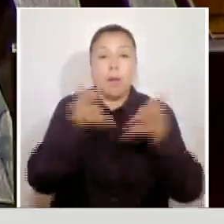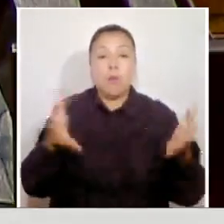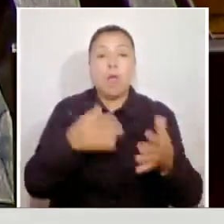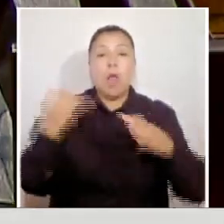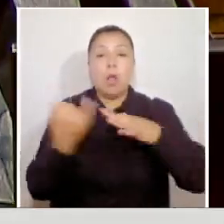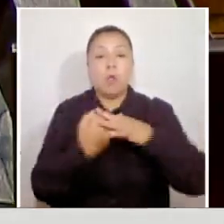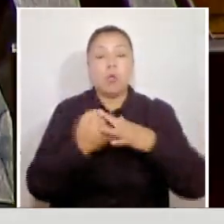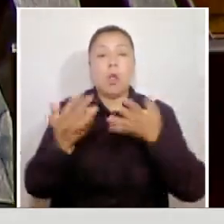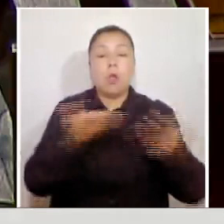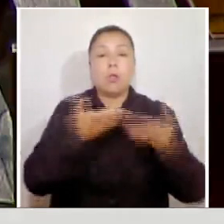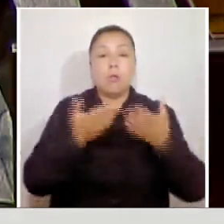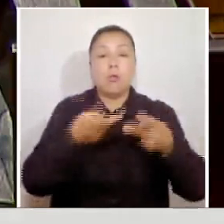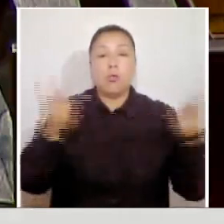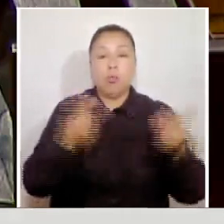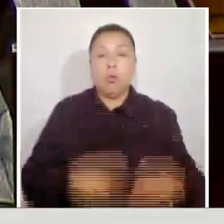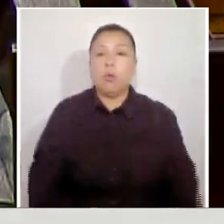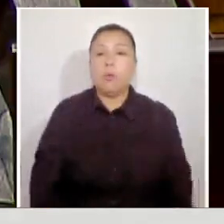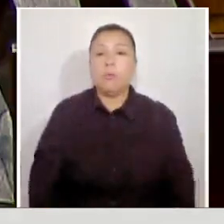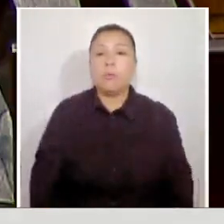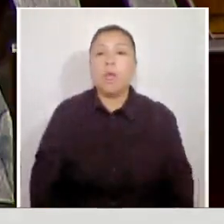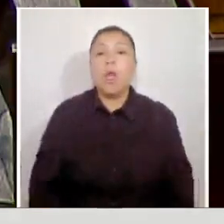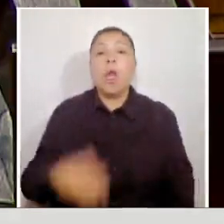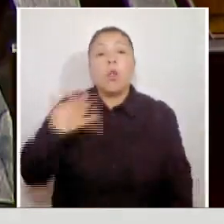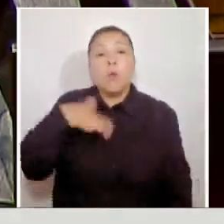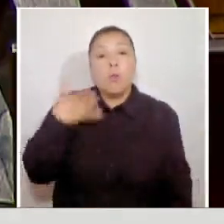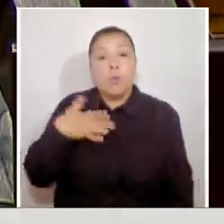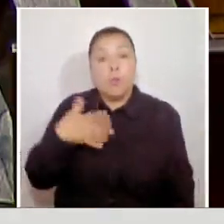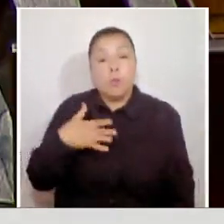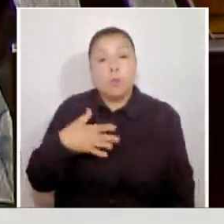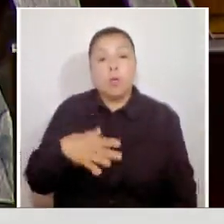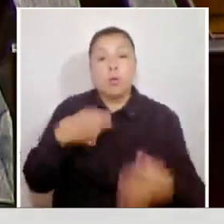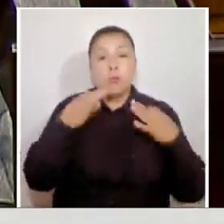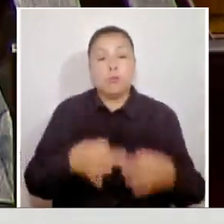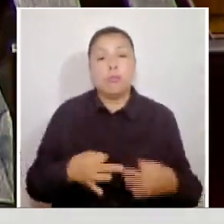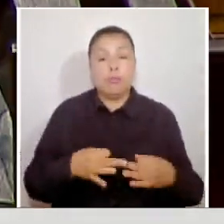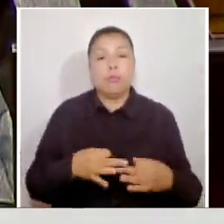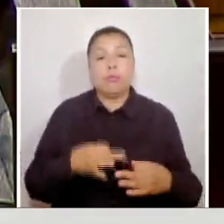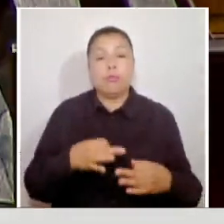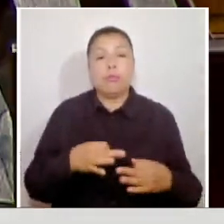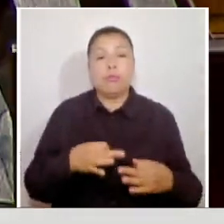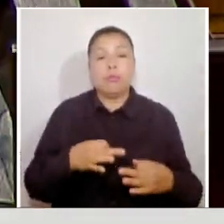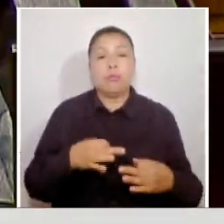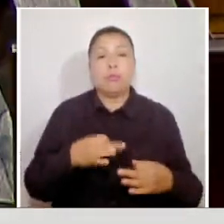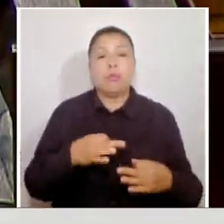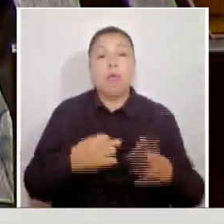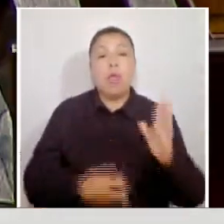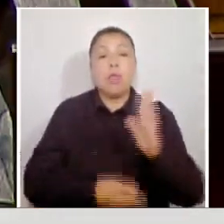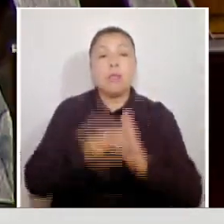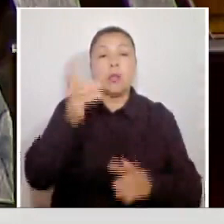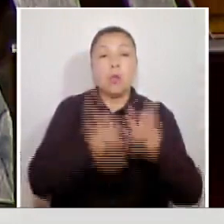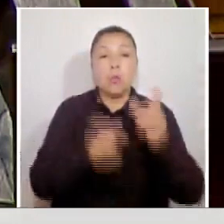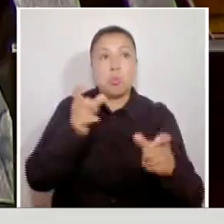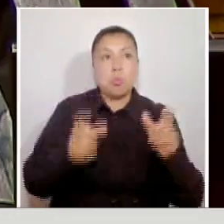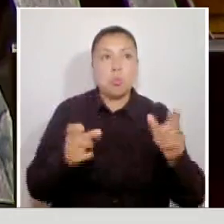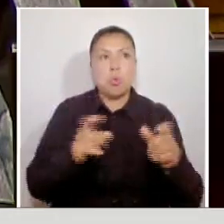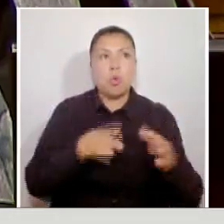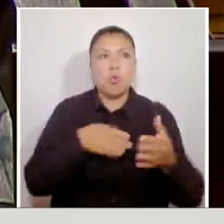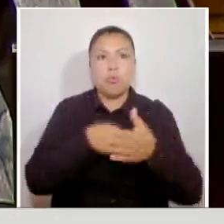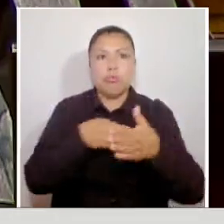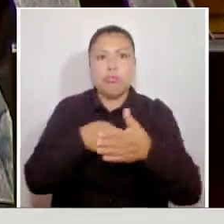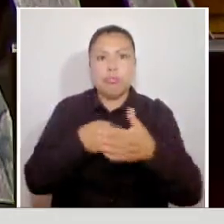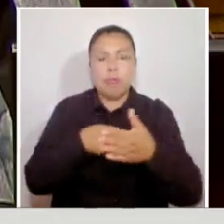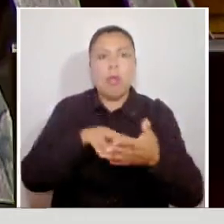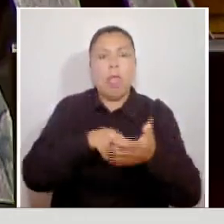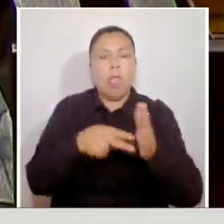servicios públicos los que son indispensables para el adecuado desenvolvimiento de las personas de manera que su acceso no debe habers obstruido por las dificultades